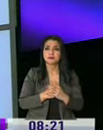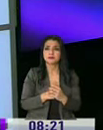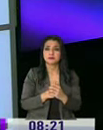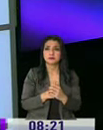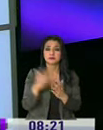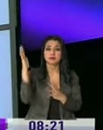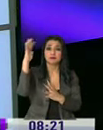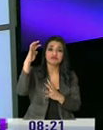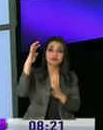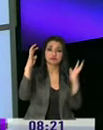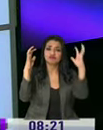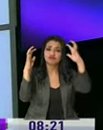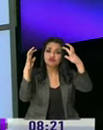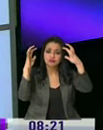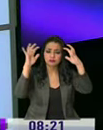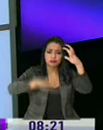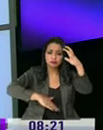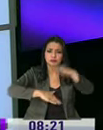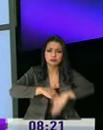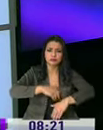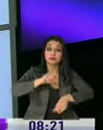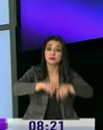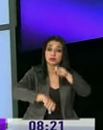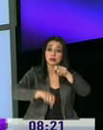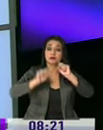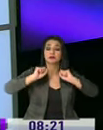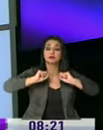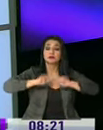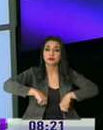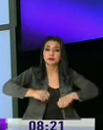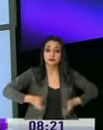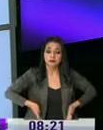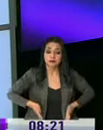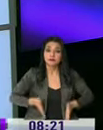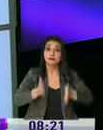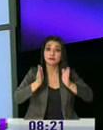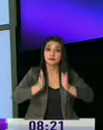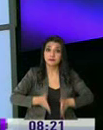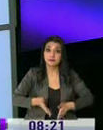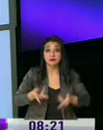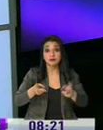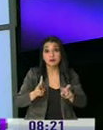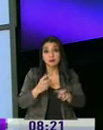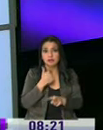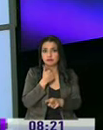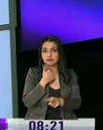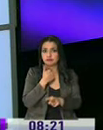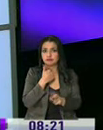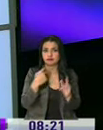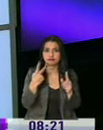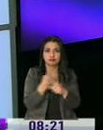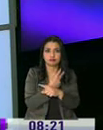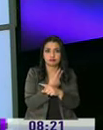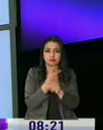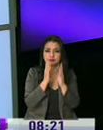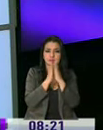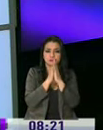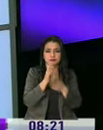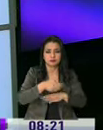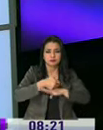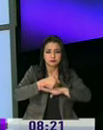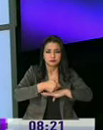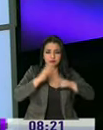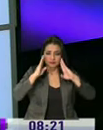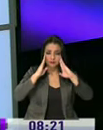se caiga y causen daños irreparables en la vía y por ahí una que otra desgracia. Así que, por favor, autoridades, presten bien